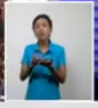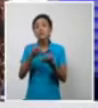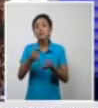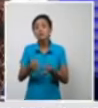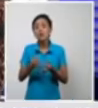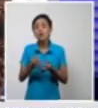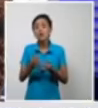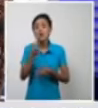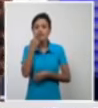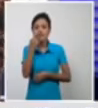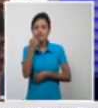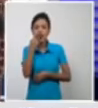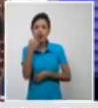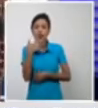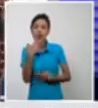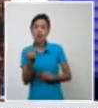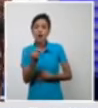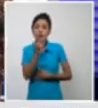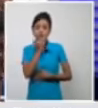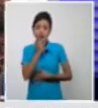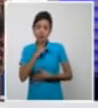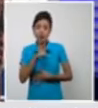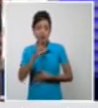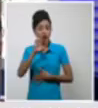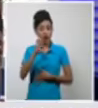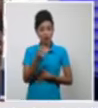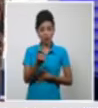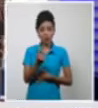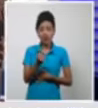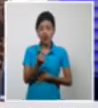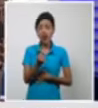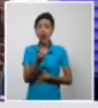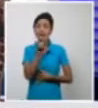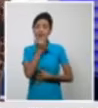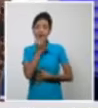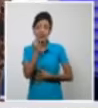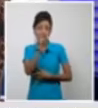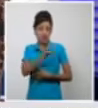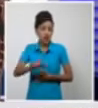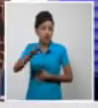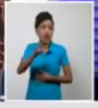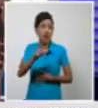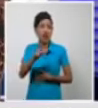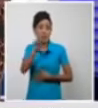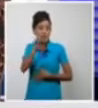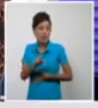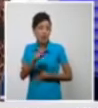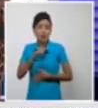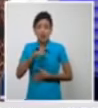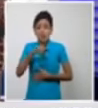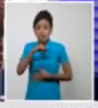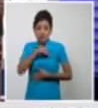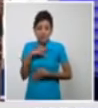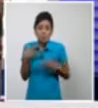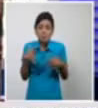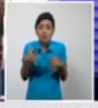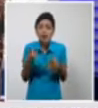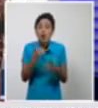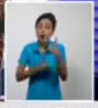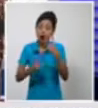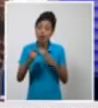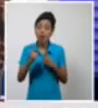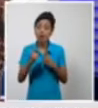mitigar los impactos en temas económicos, en temas sociales, en temas psicológicos, de lo que ha significado el COVID para la población